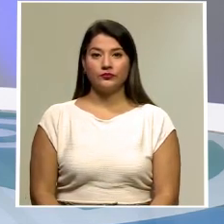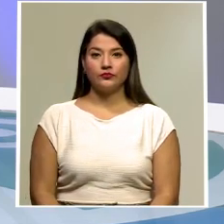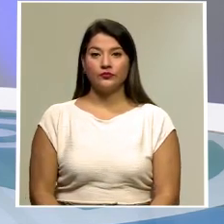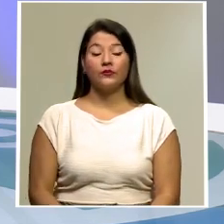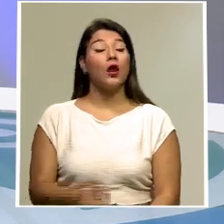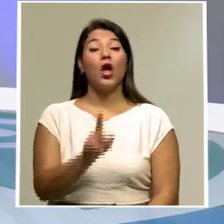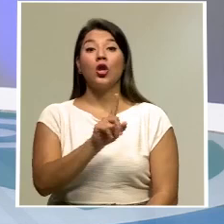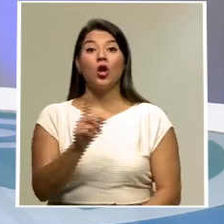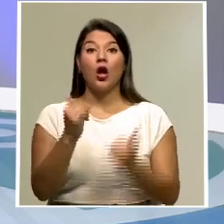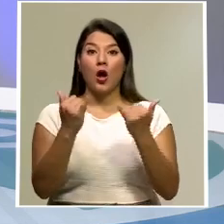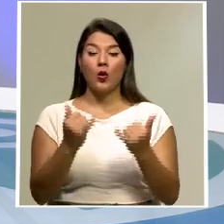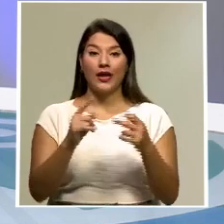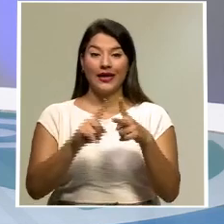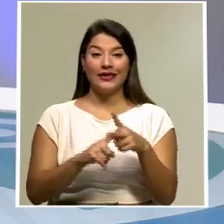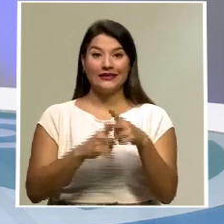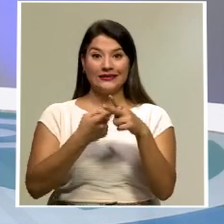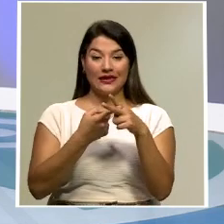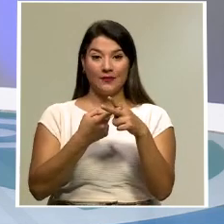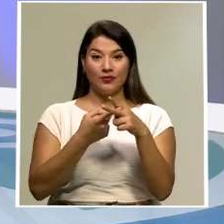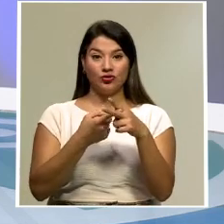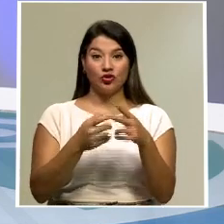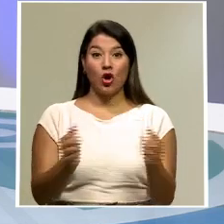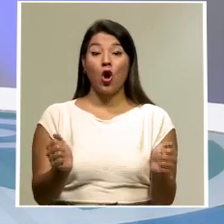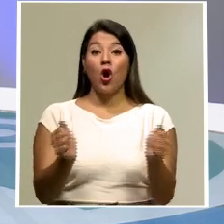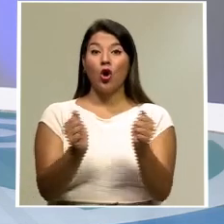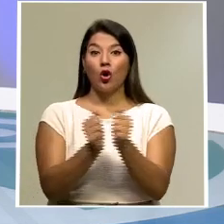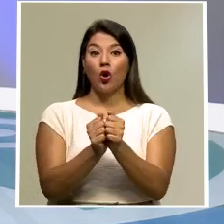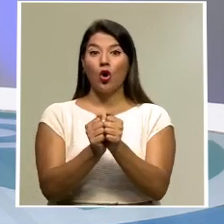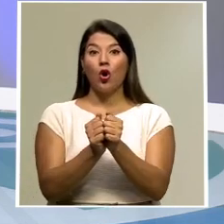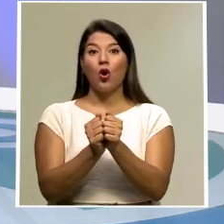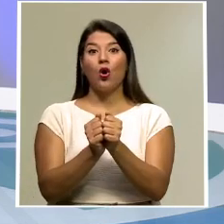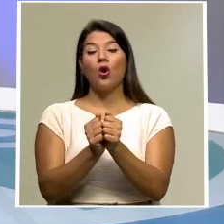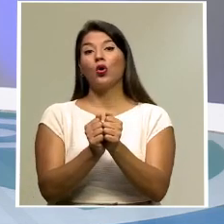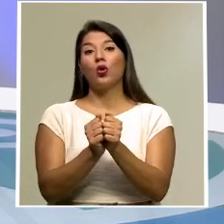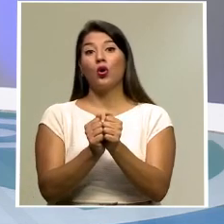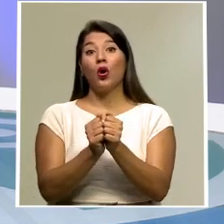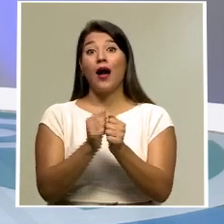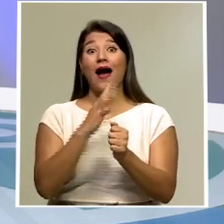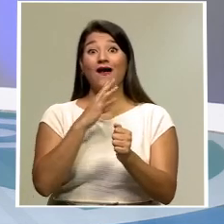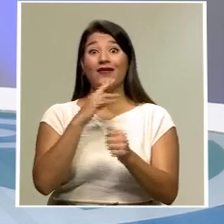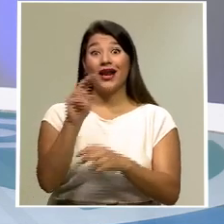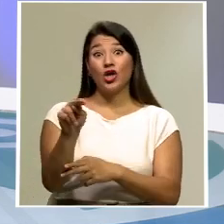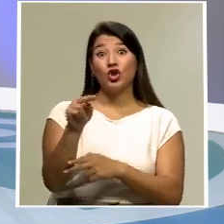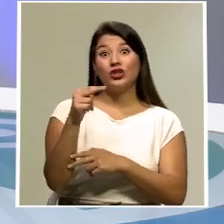Vamos a iniciar con la inmunización del grupo prioritario